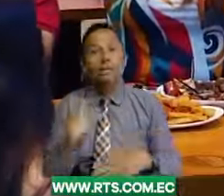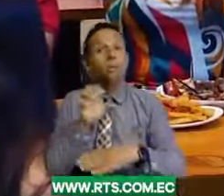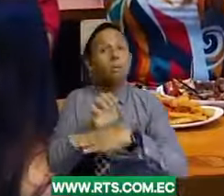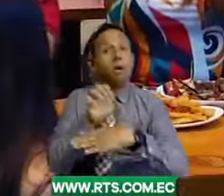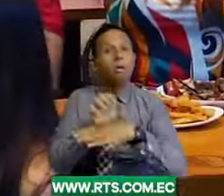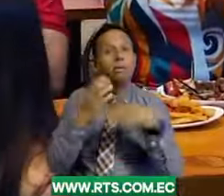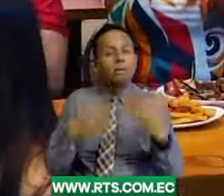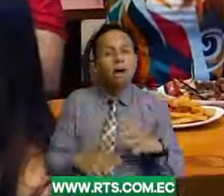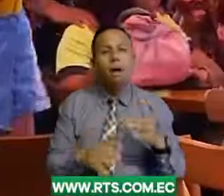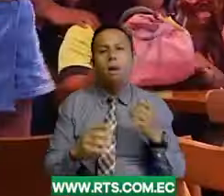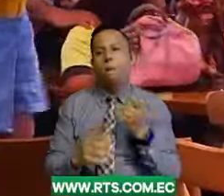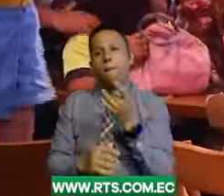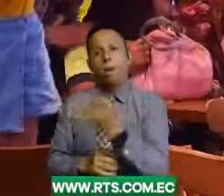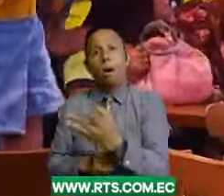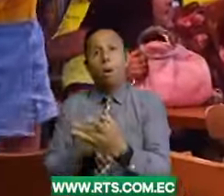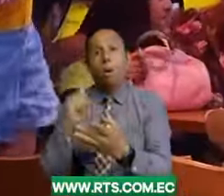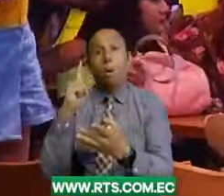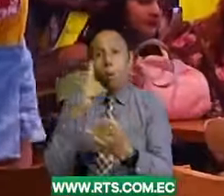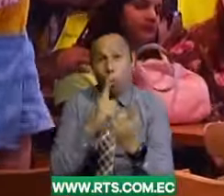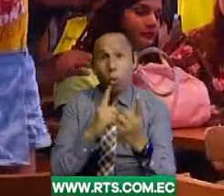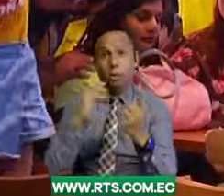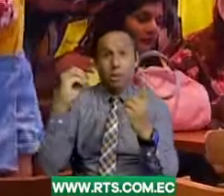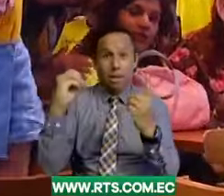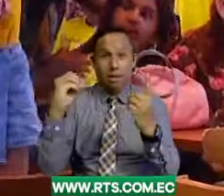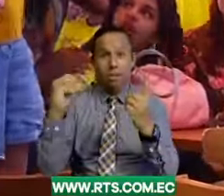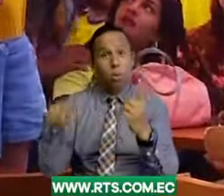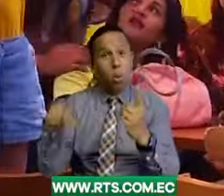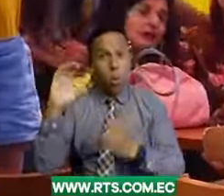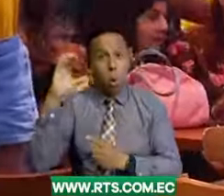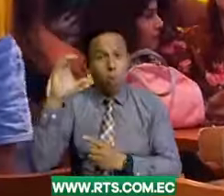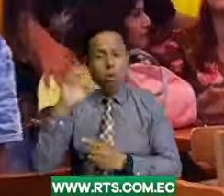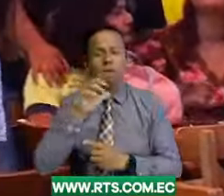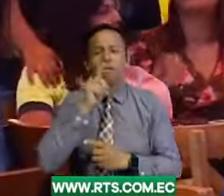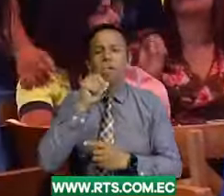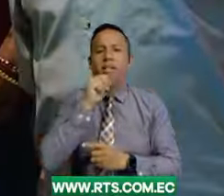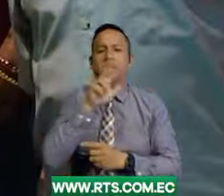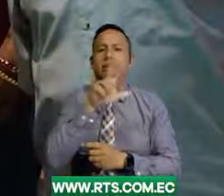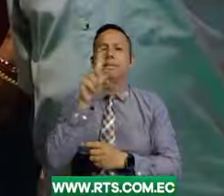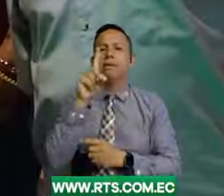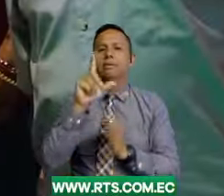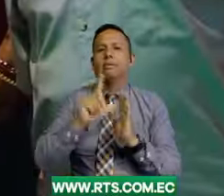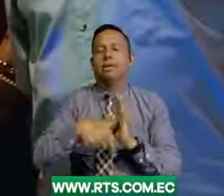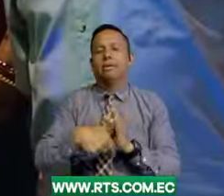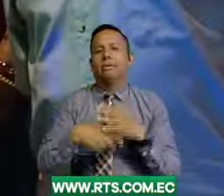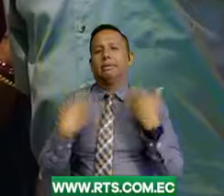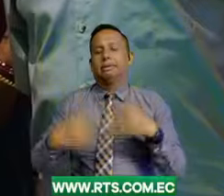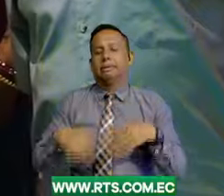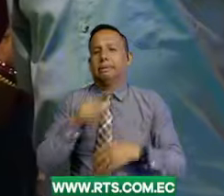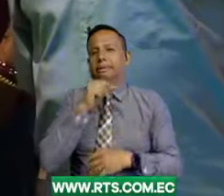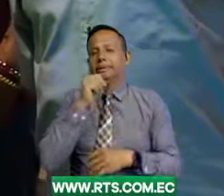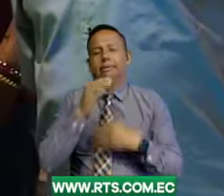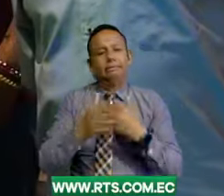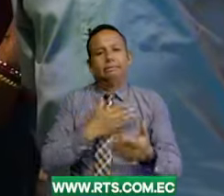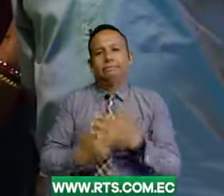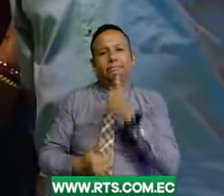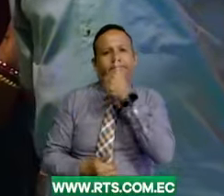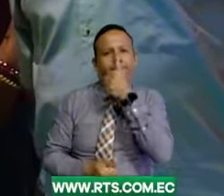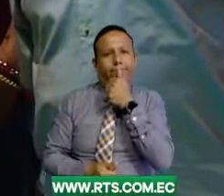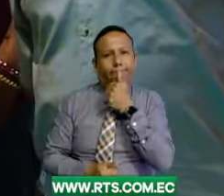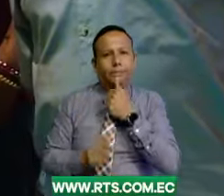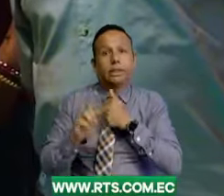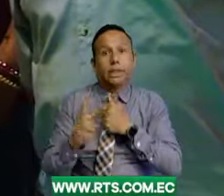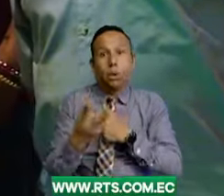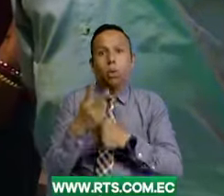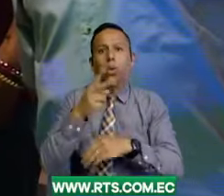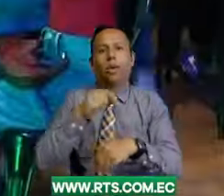ya vencía 1-0 a Colombia, pero faltaban 38 minutos del primer tiempo y otros 45 del